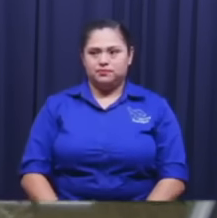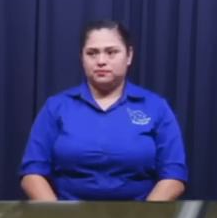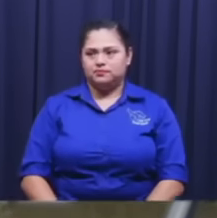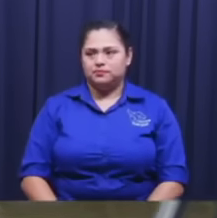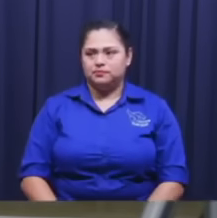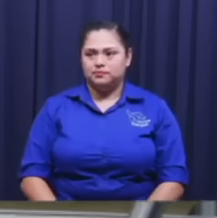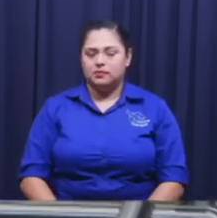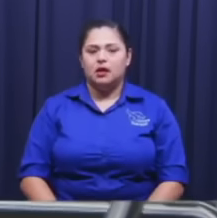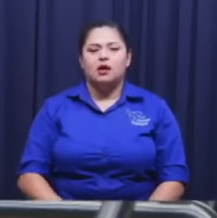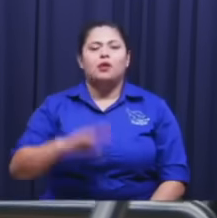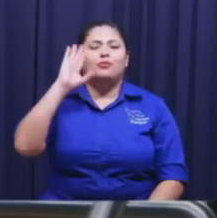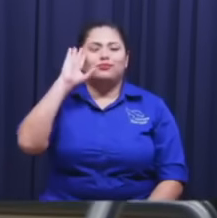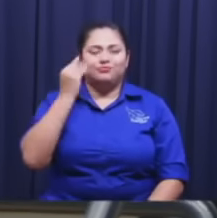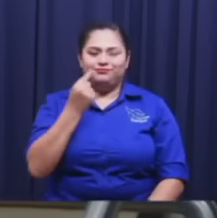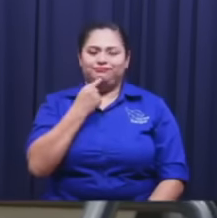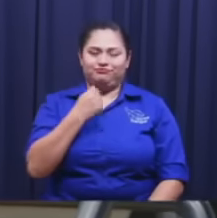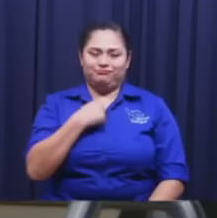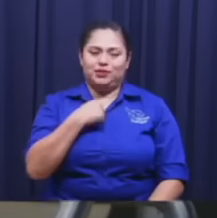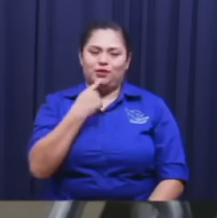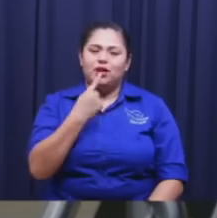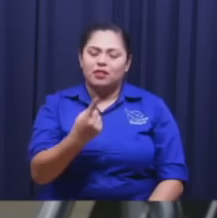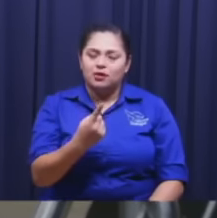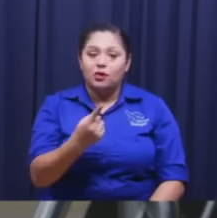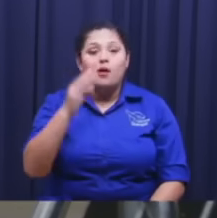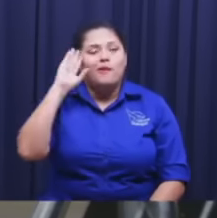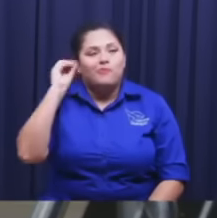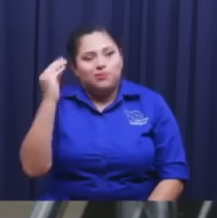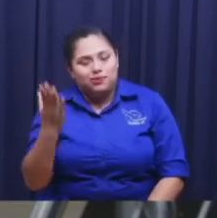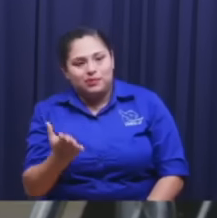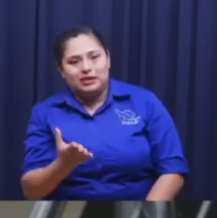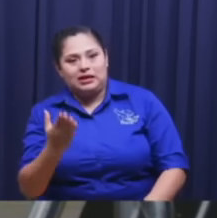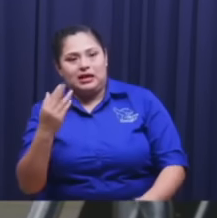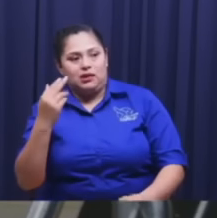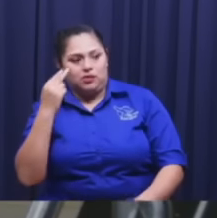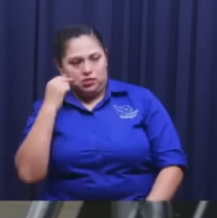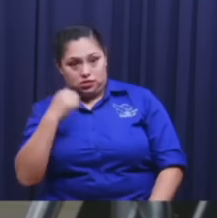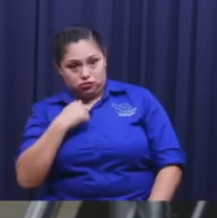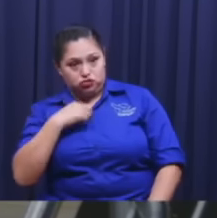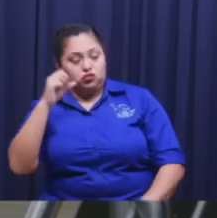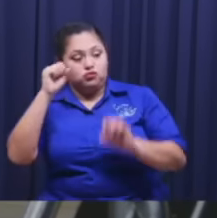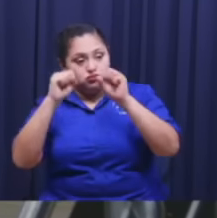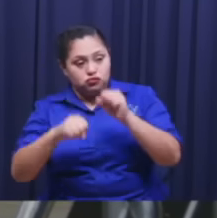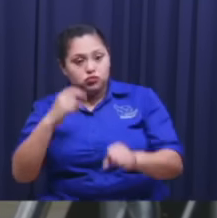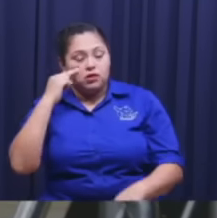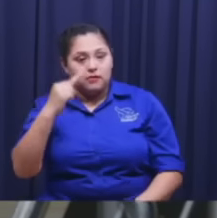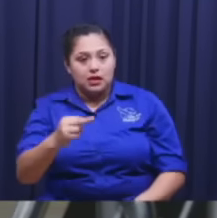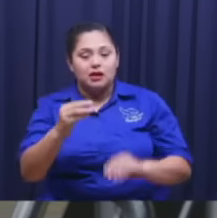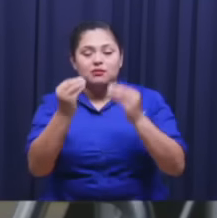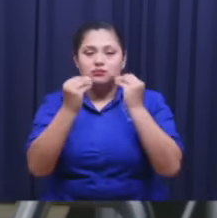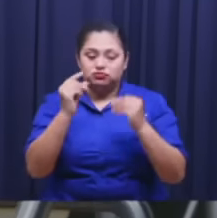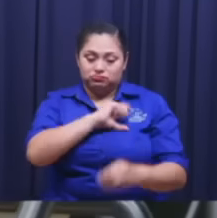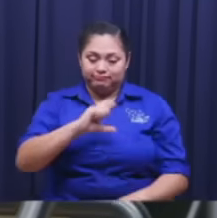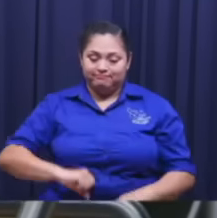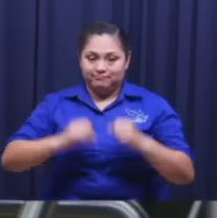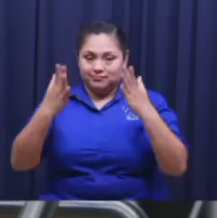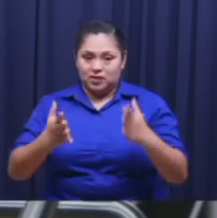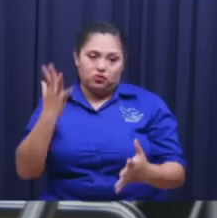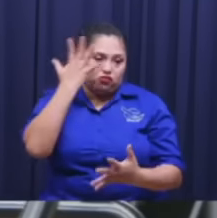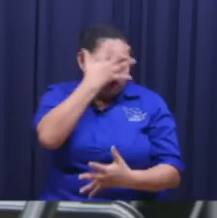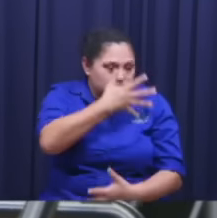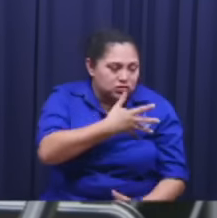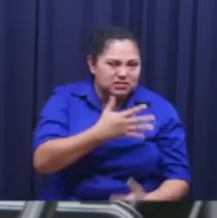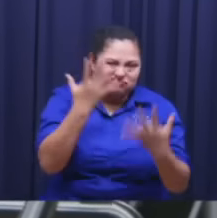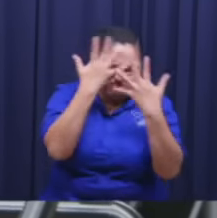Bueno, ¿por qué le estoy diciendo esto? Porque dentro de lo que me di cuenta, y que muchos cristianos lo confunden,